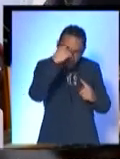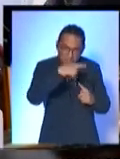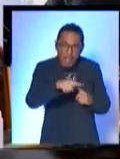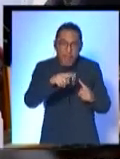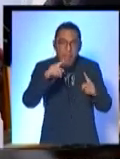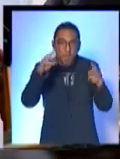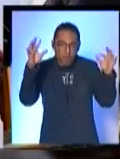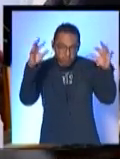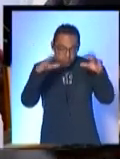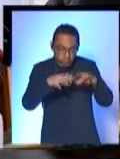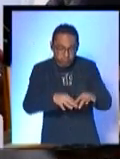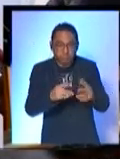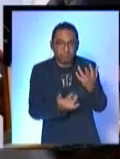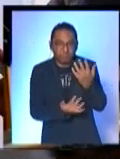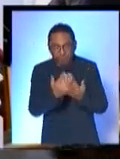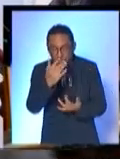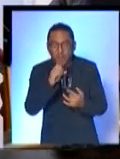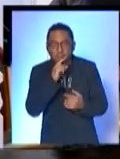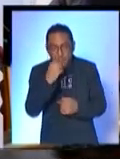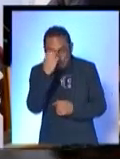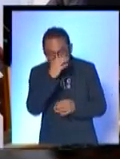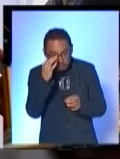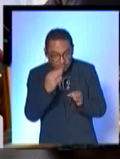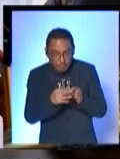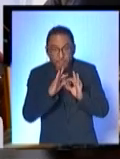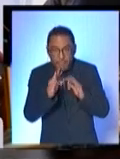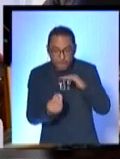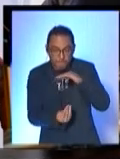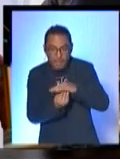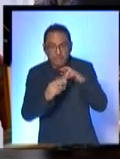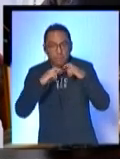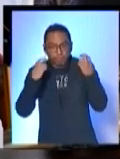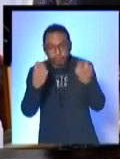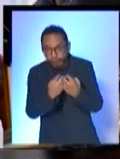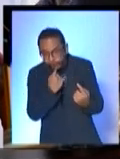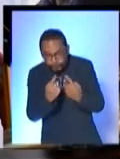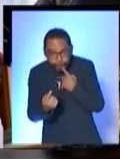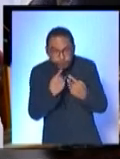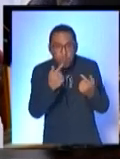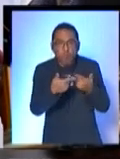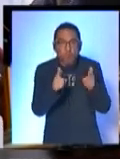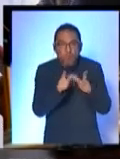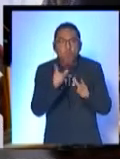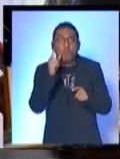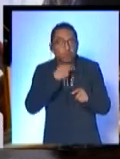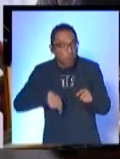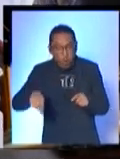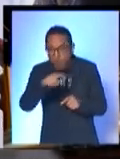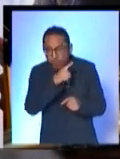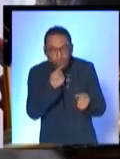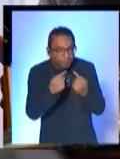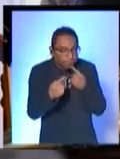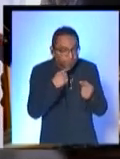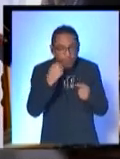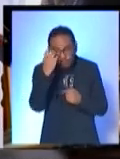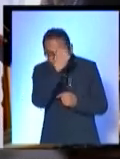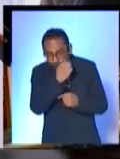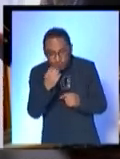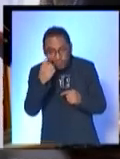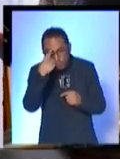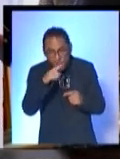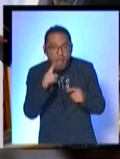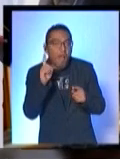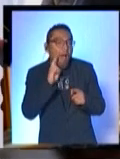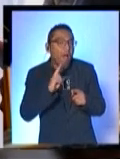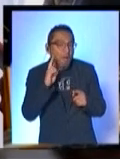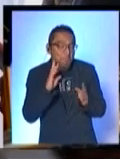tema de los incendios y tener un diagnóstico puntual. Hay una mesa permanente ya de todas las corporaciones para hacer un diagnóstico, el cual obviamente seguiremos